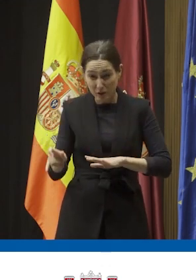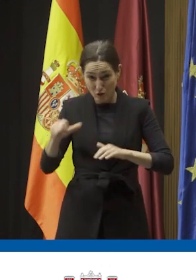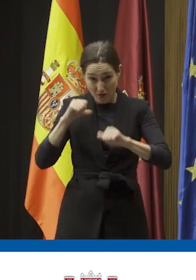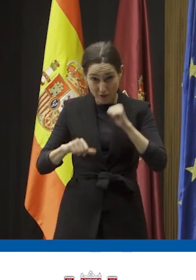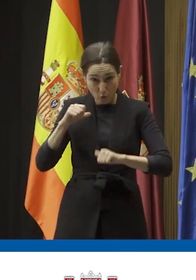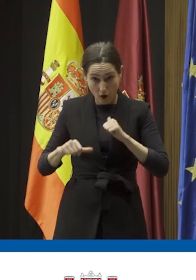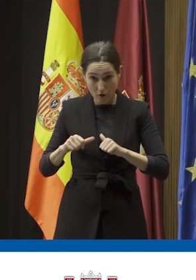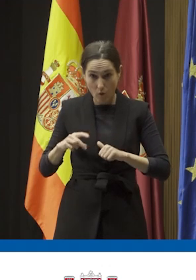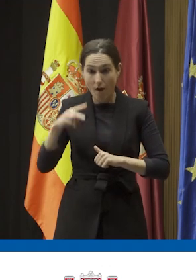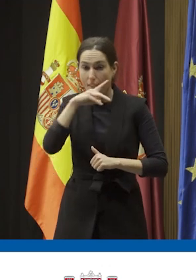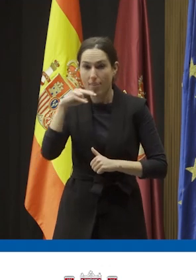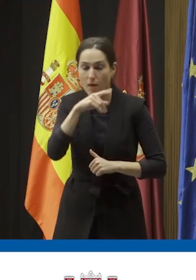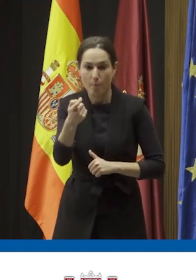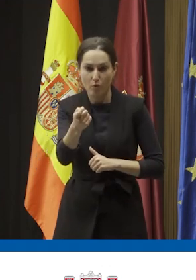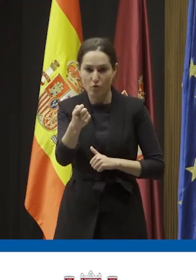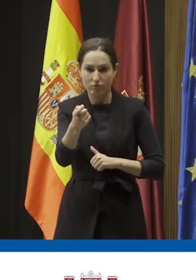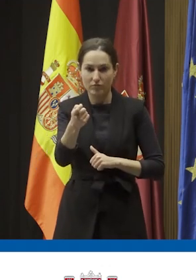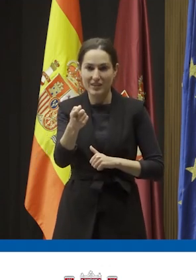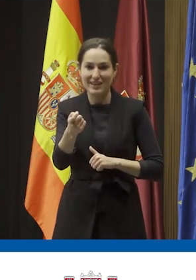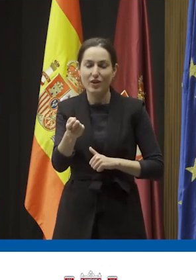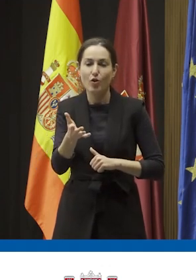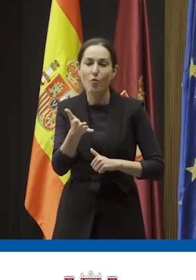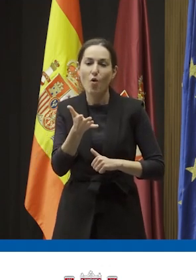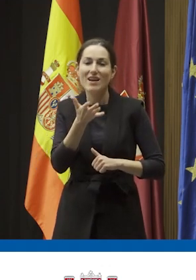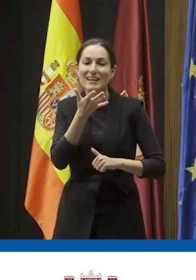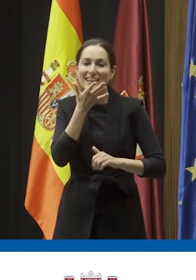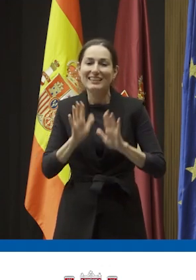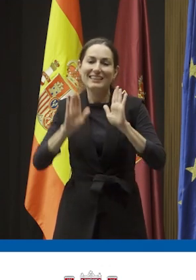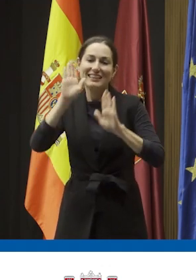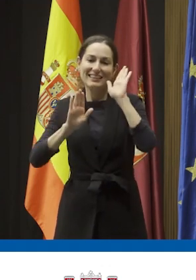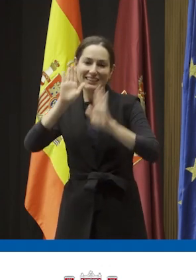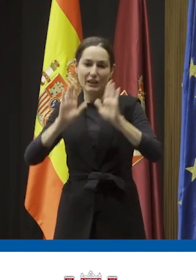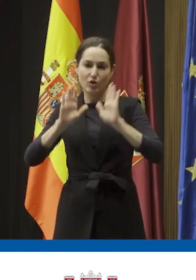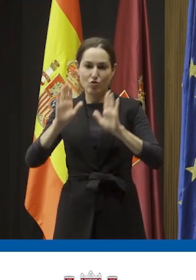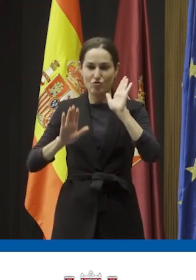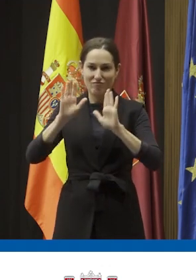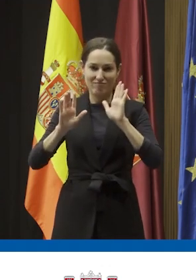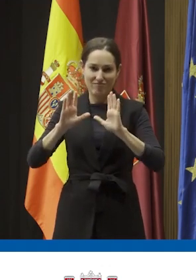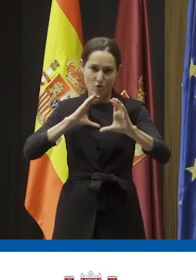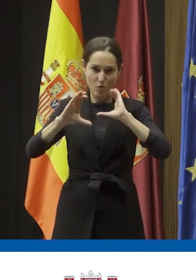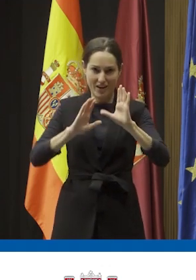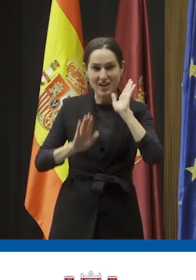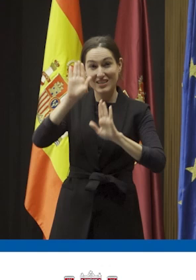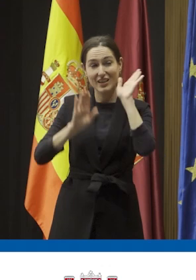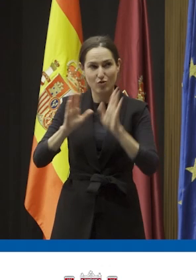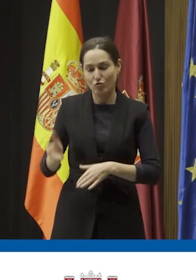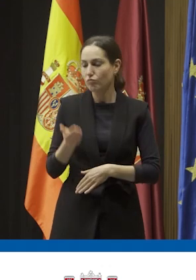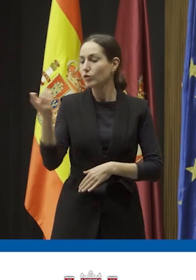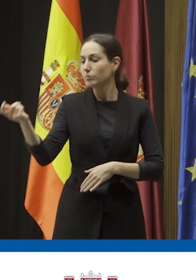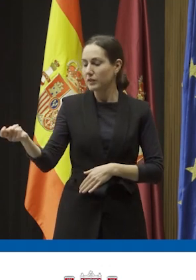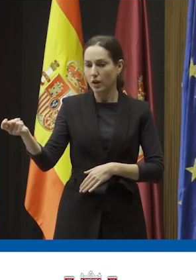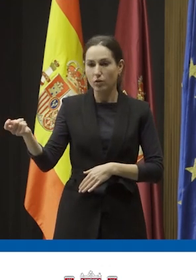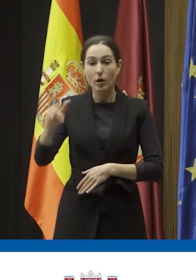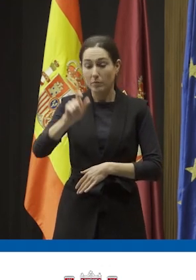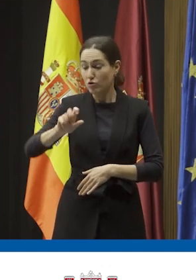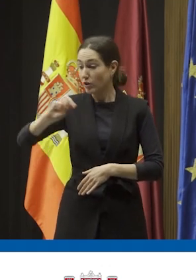con signos. Una cosa, tijera, Pean lo está haciendo. Cualquier cirujano sabe que está pidiendo una